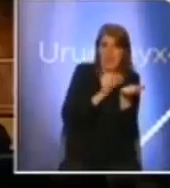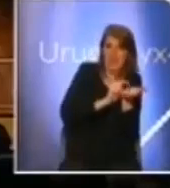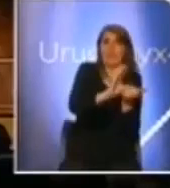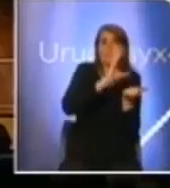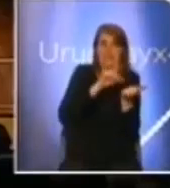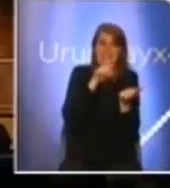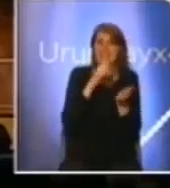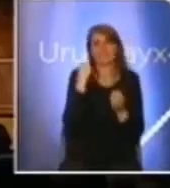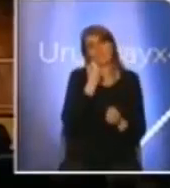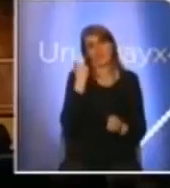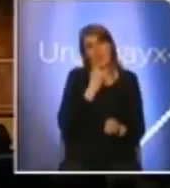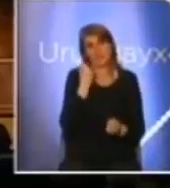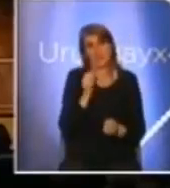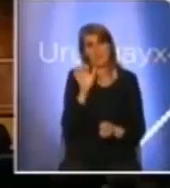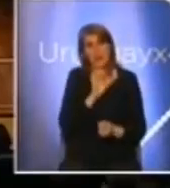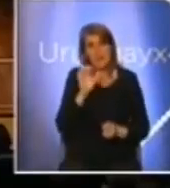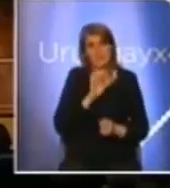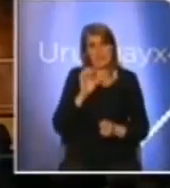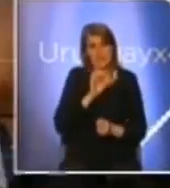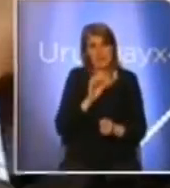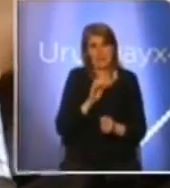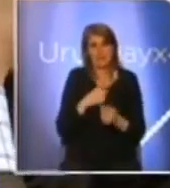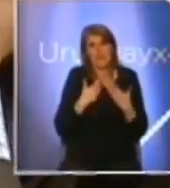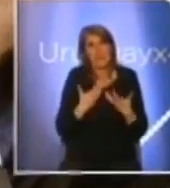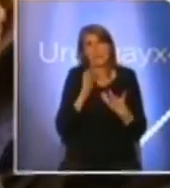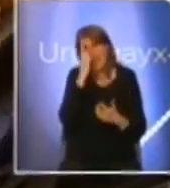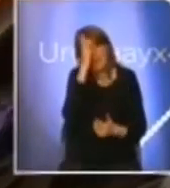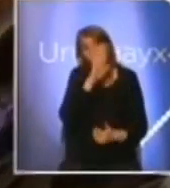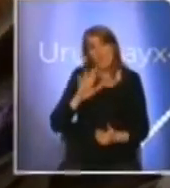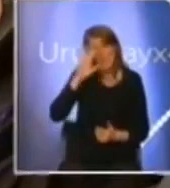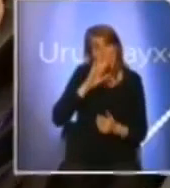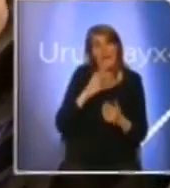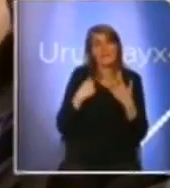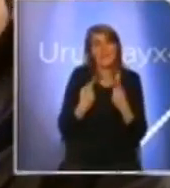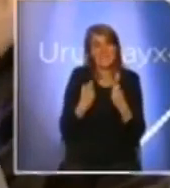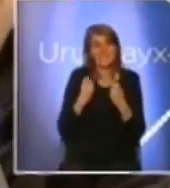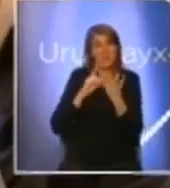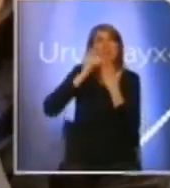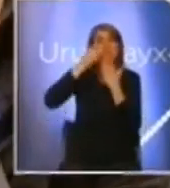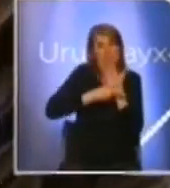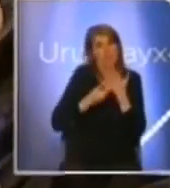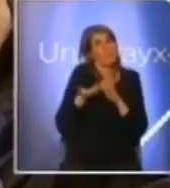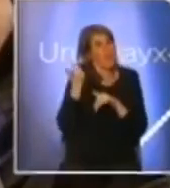que es lo que va a permitir encarar a nivel nacional proyectos de otro tamaño, de otro orden.